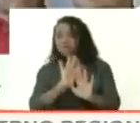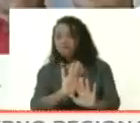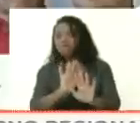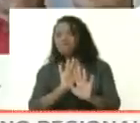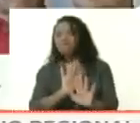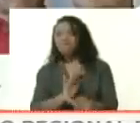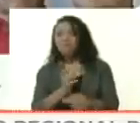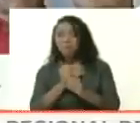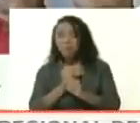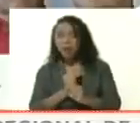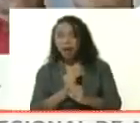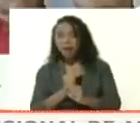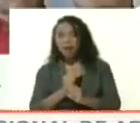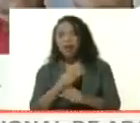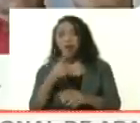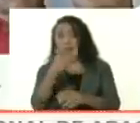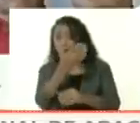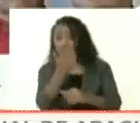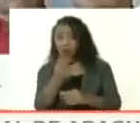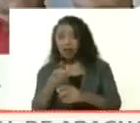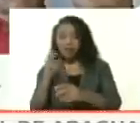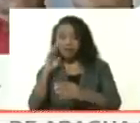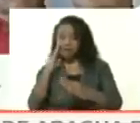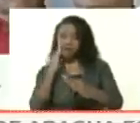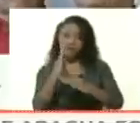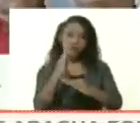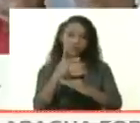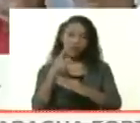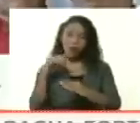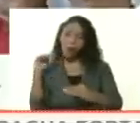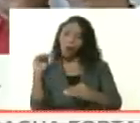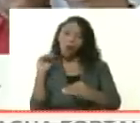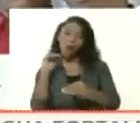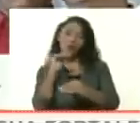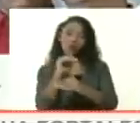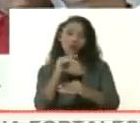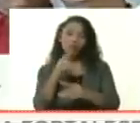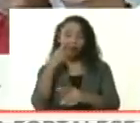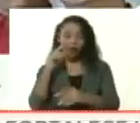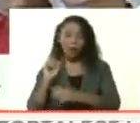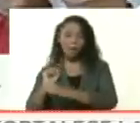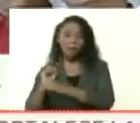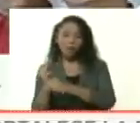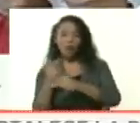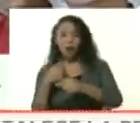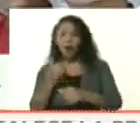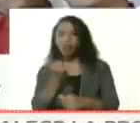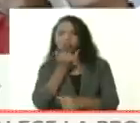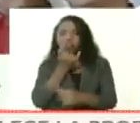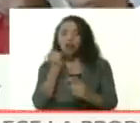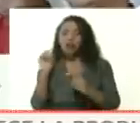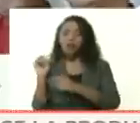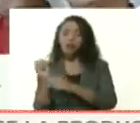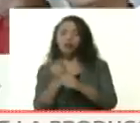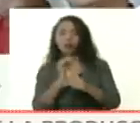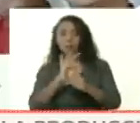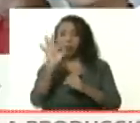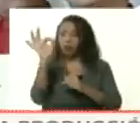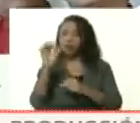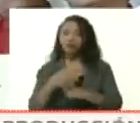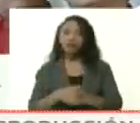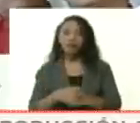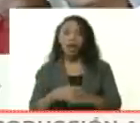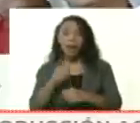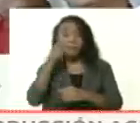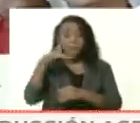la recta le voy a hacer swing. Entonces, el bateador está esperando su recta. El pueblo de esos países